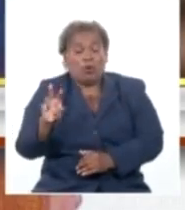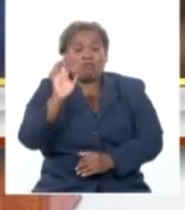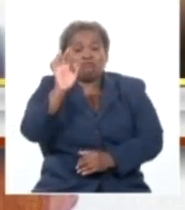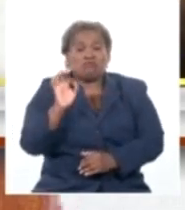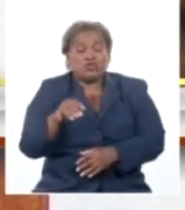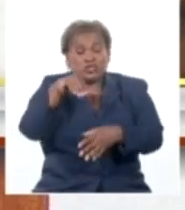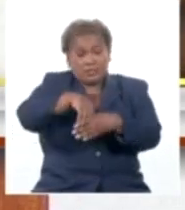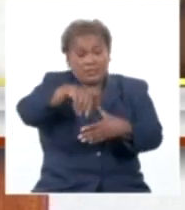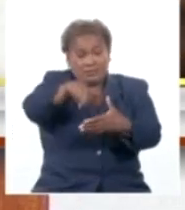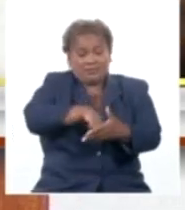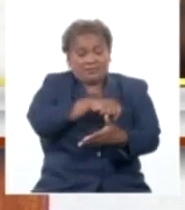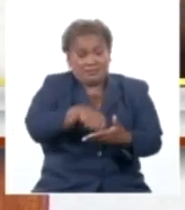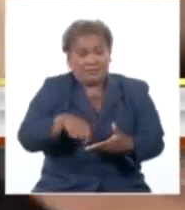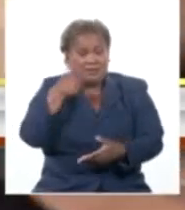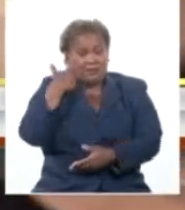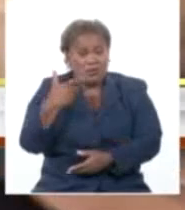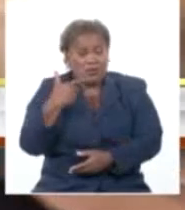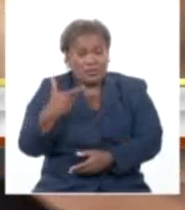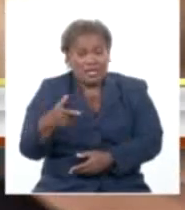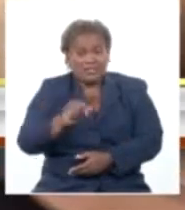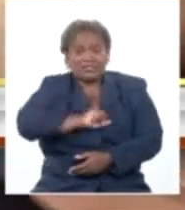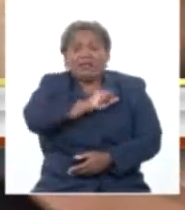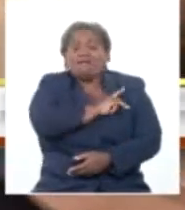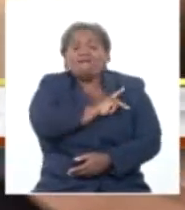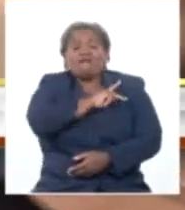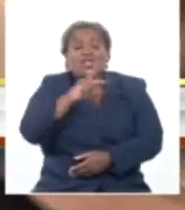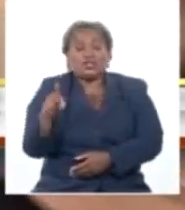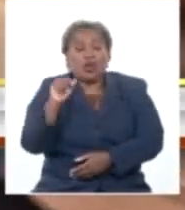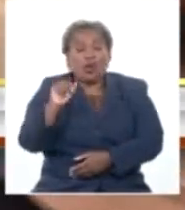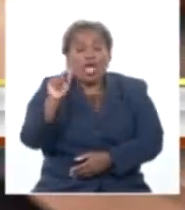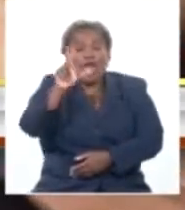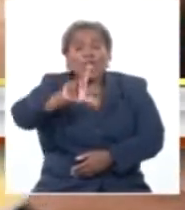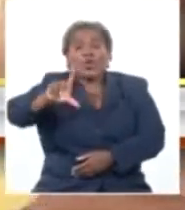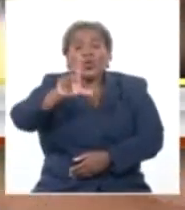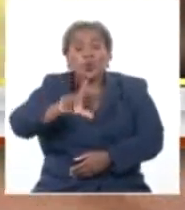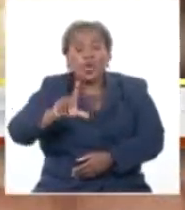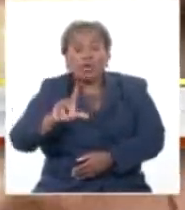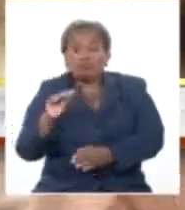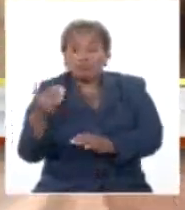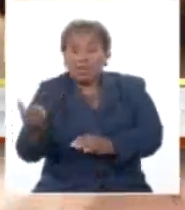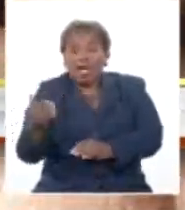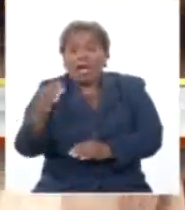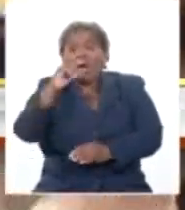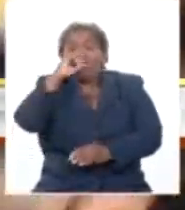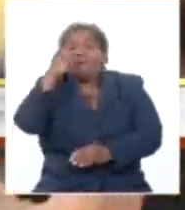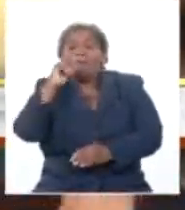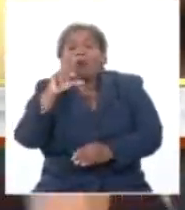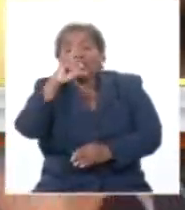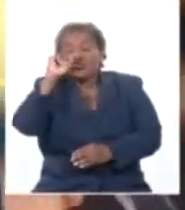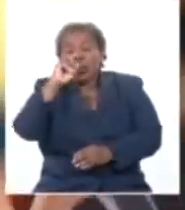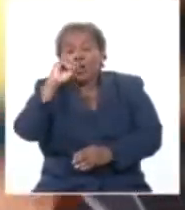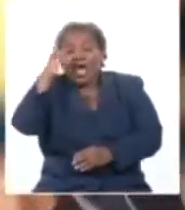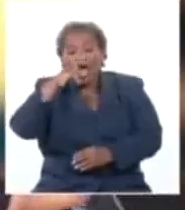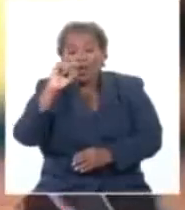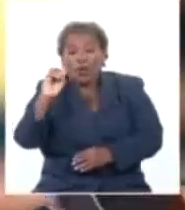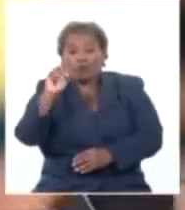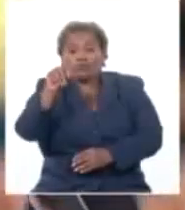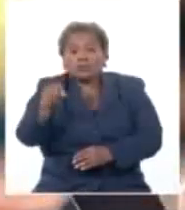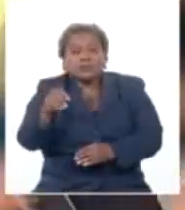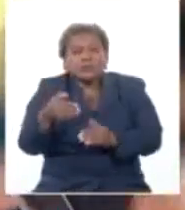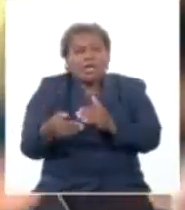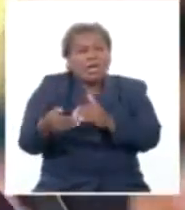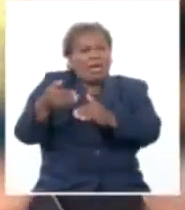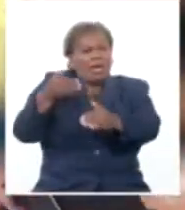fueron determinantes en la victoria del mandatario frente al ultraderechista Jair Bolsonaro, que dejó un legado de retrocesos en